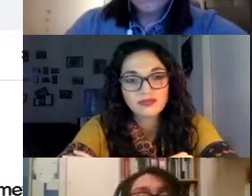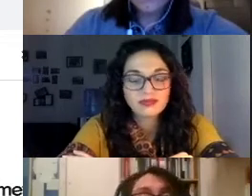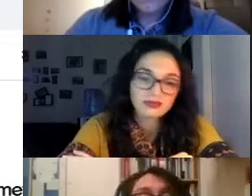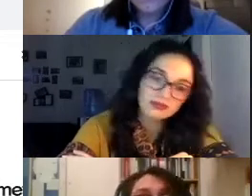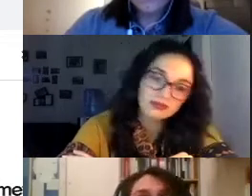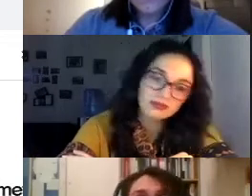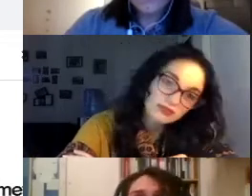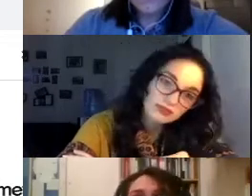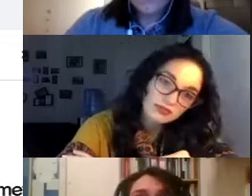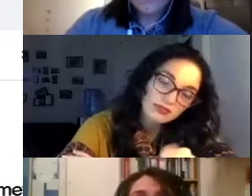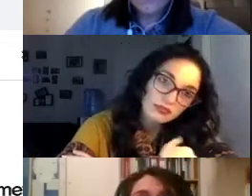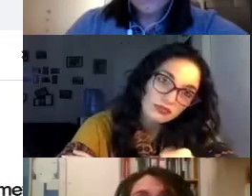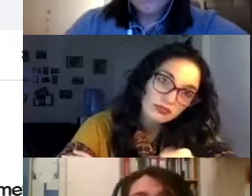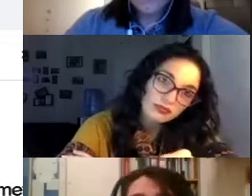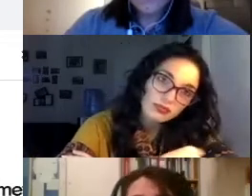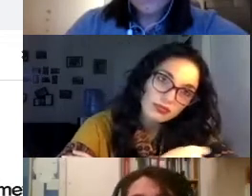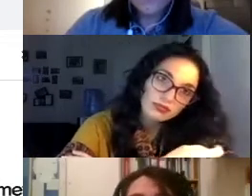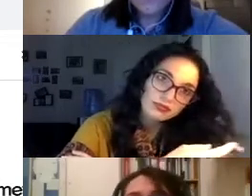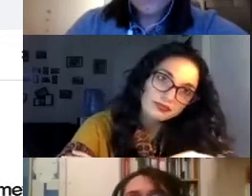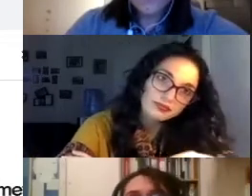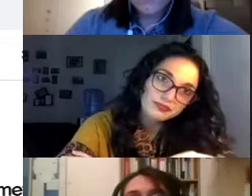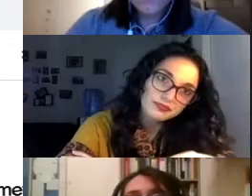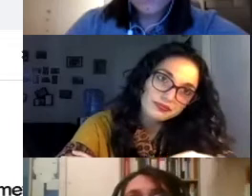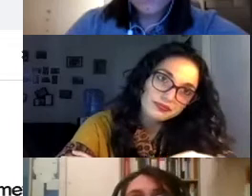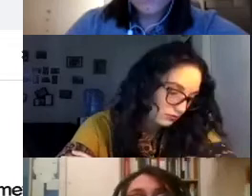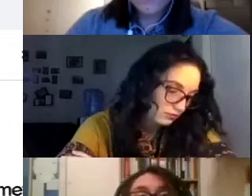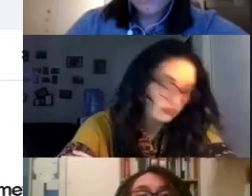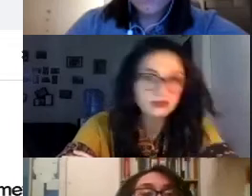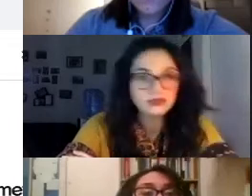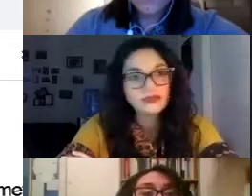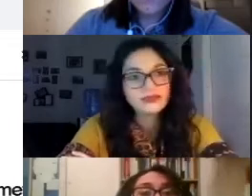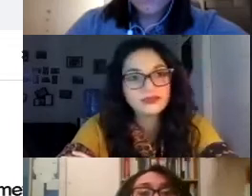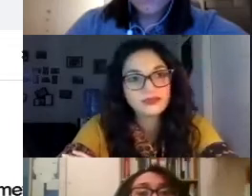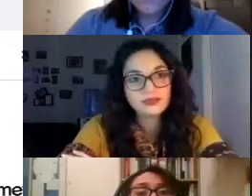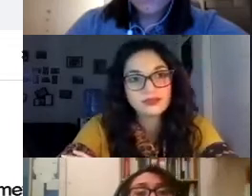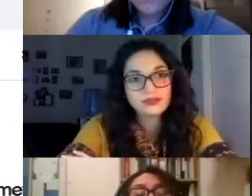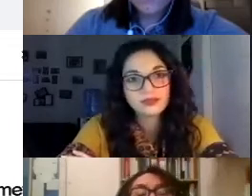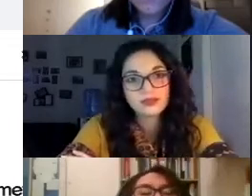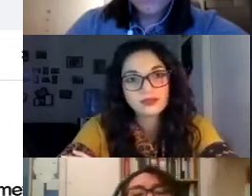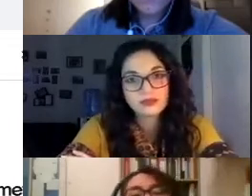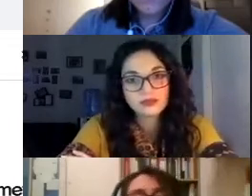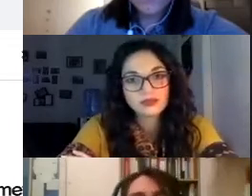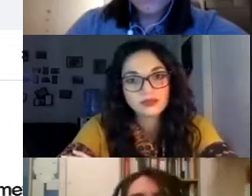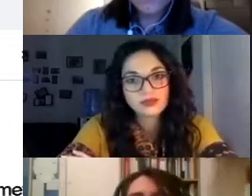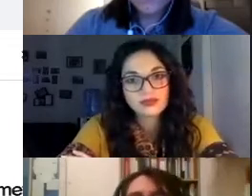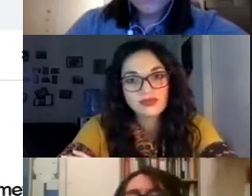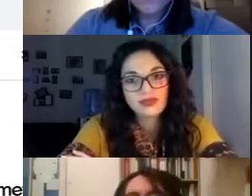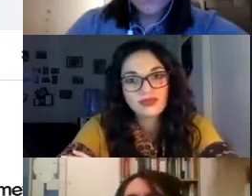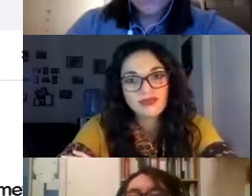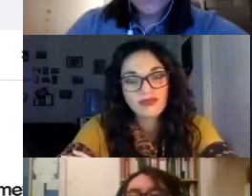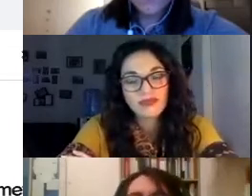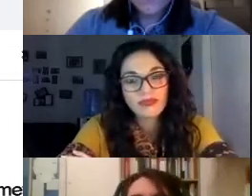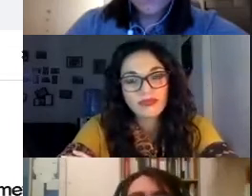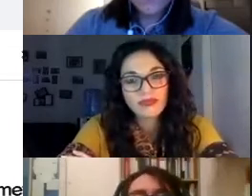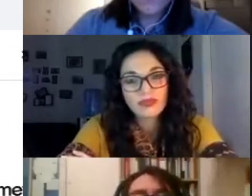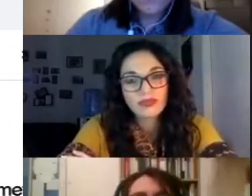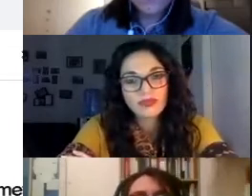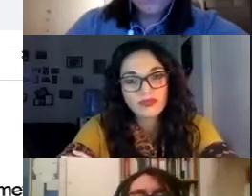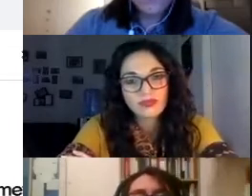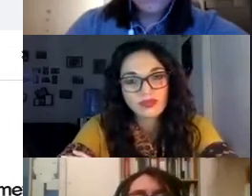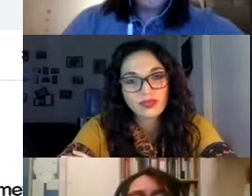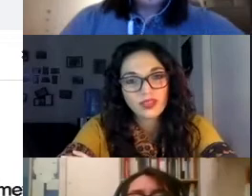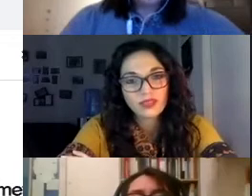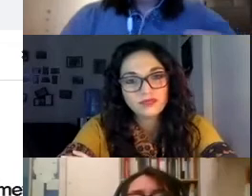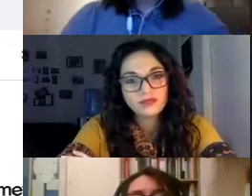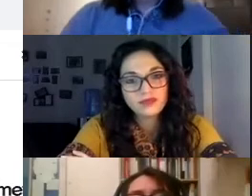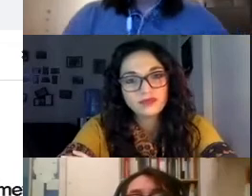más pequeños que están entendiendo todo, hasta los más grandes que nosotros creemos que ya se la saben. Es necesario que nosotros